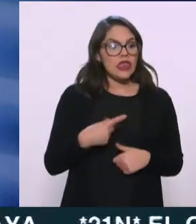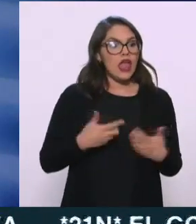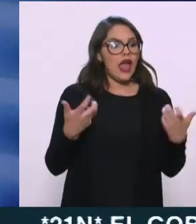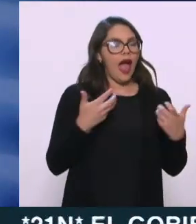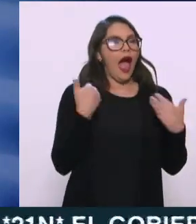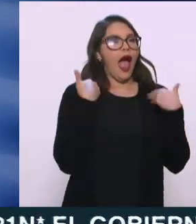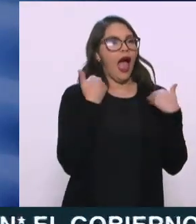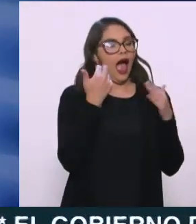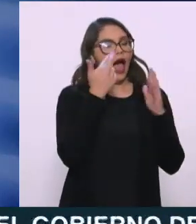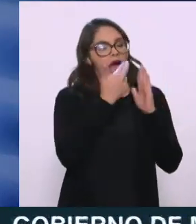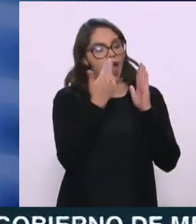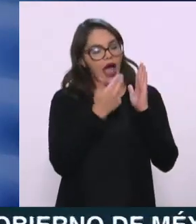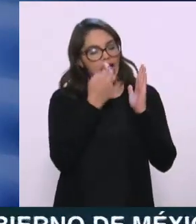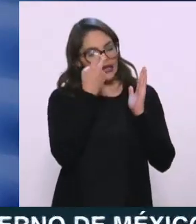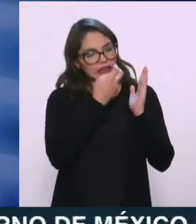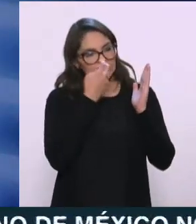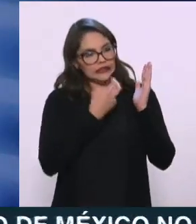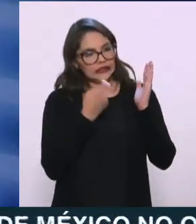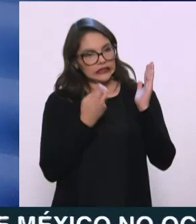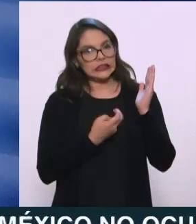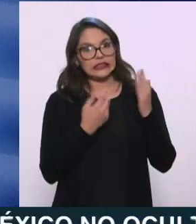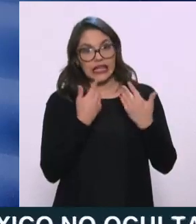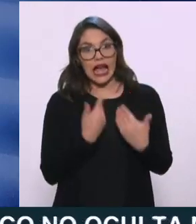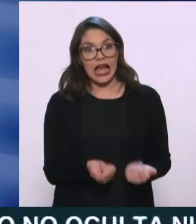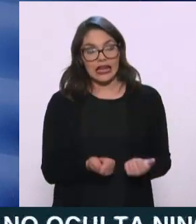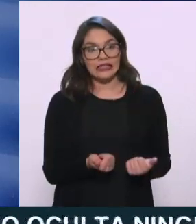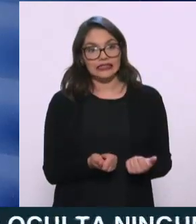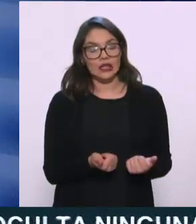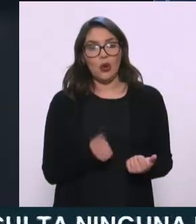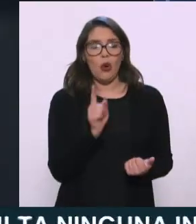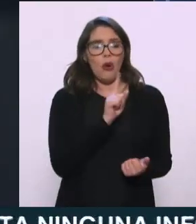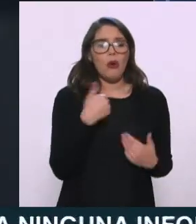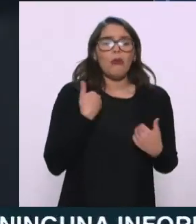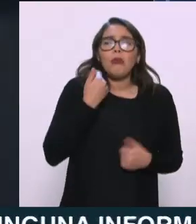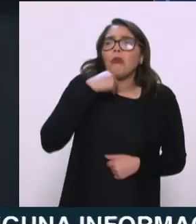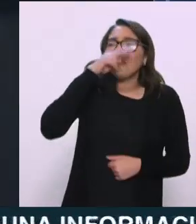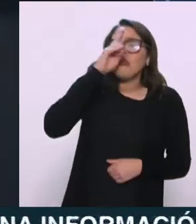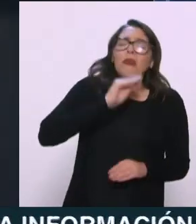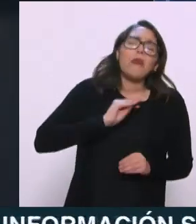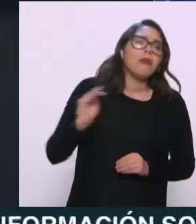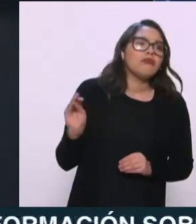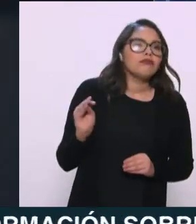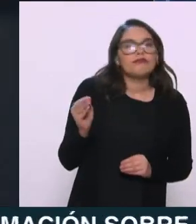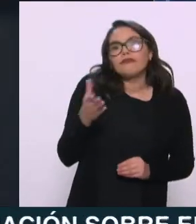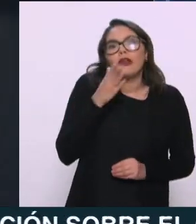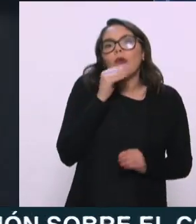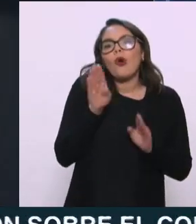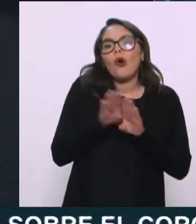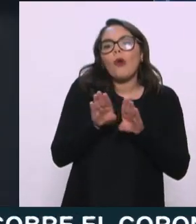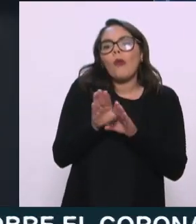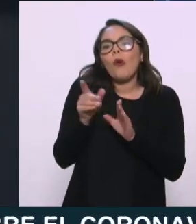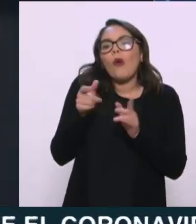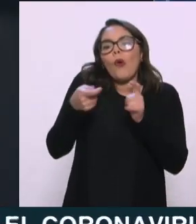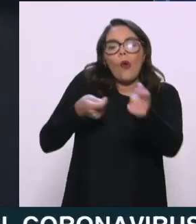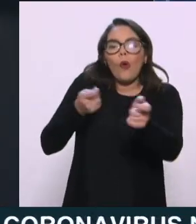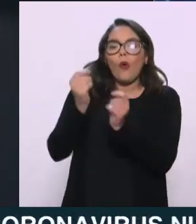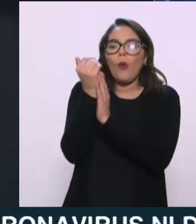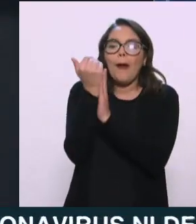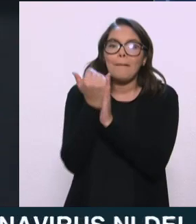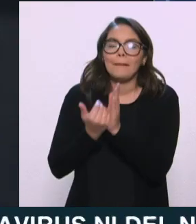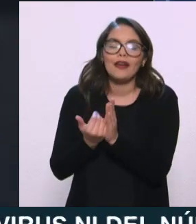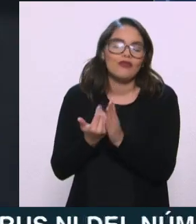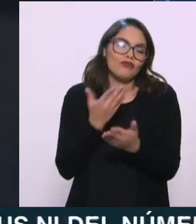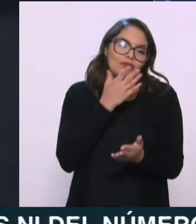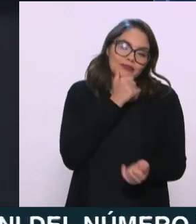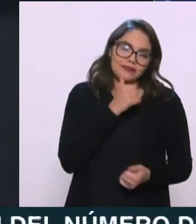que hacer, muy difícilmente podemos disminuir la transmisión. Doctora Trejo, pues finalmente y rápidamente, aquí hay que mantener la